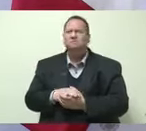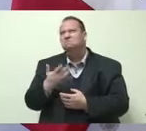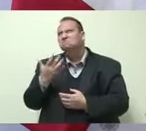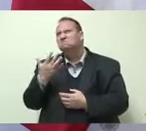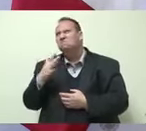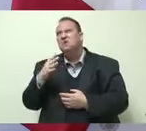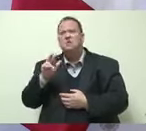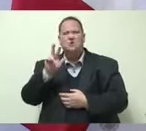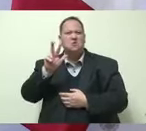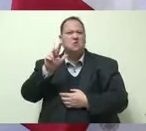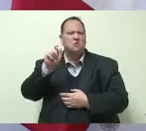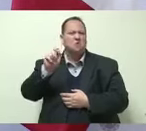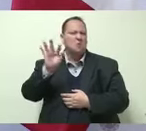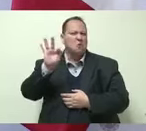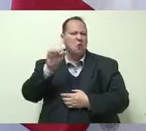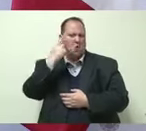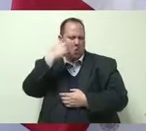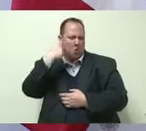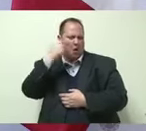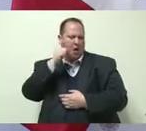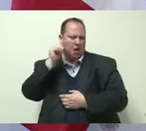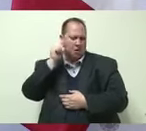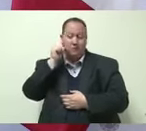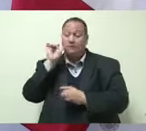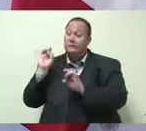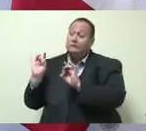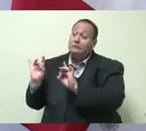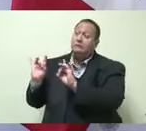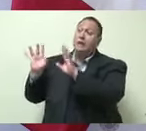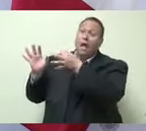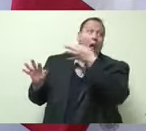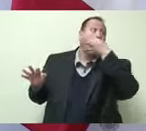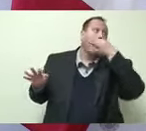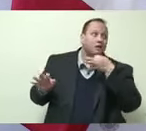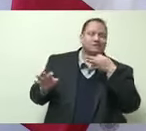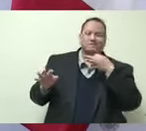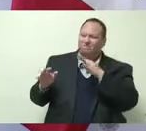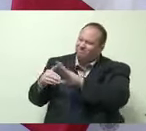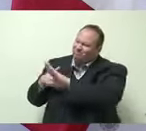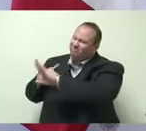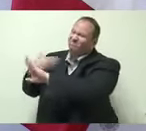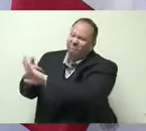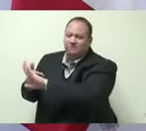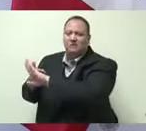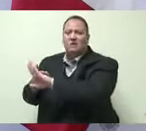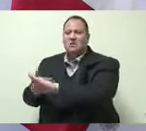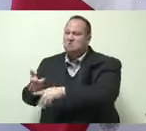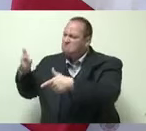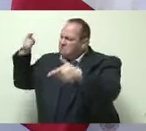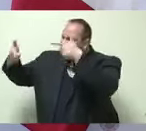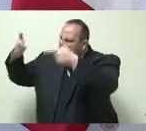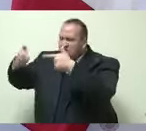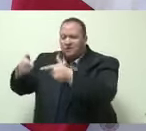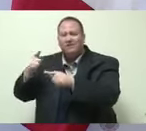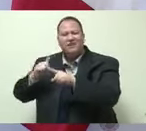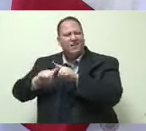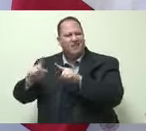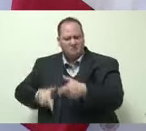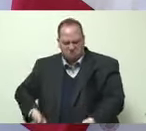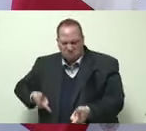aproximadamente siendo las 18:40 horas, se tuvo conocimiento que se suscitó una desafortunada agresión hostil con armas de fuego de